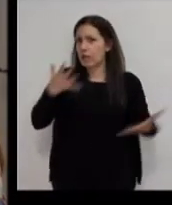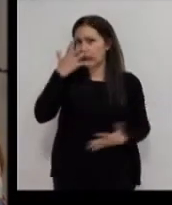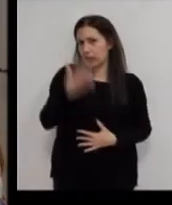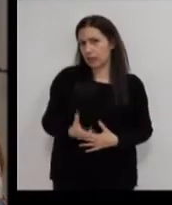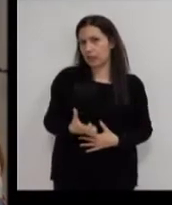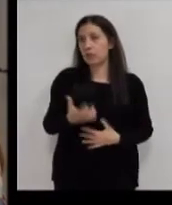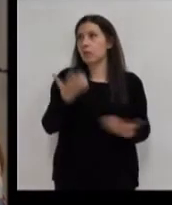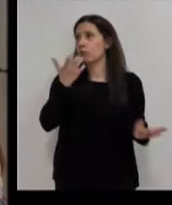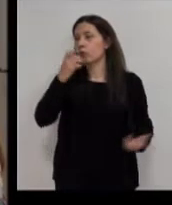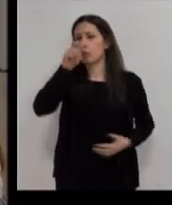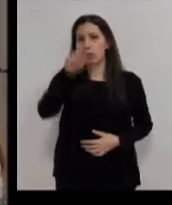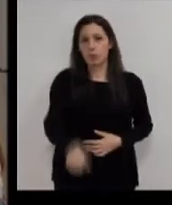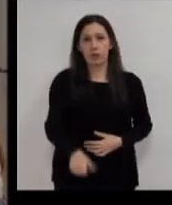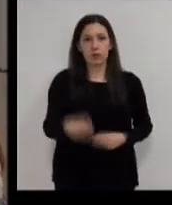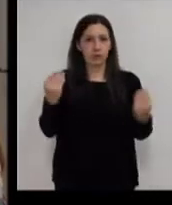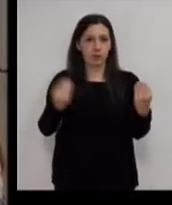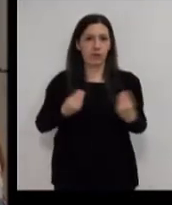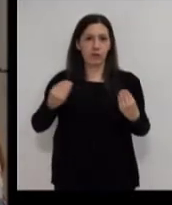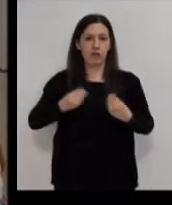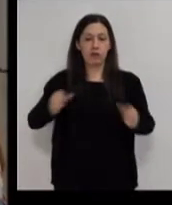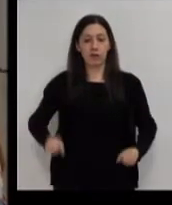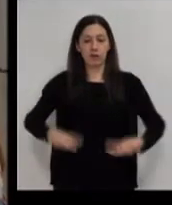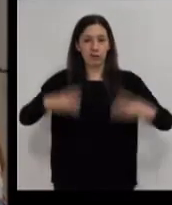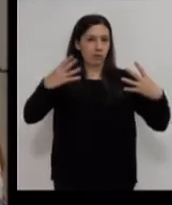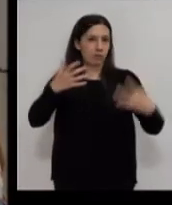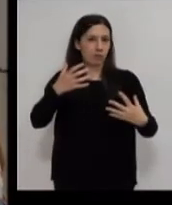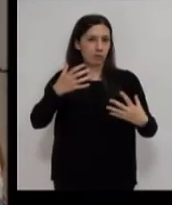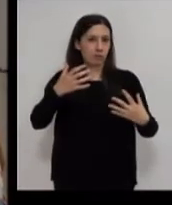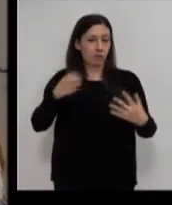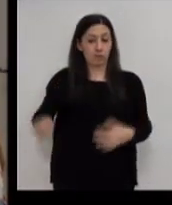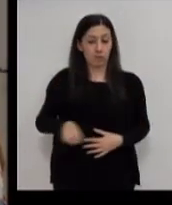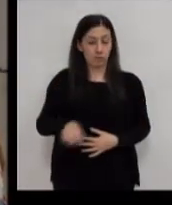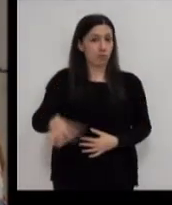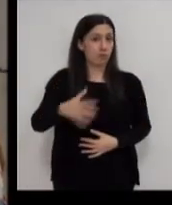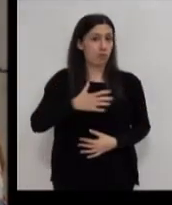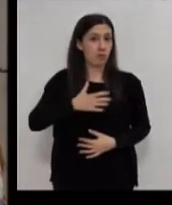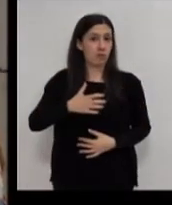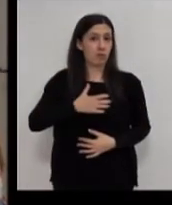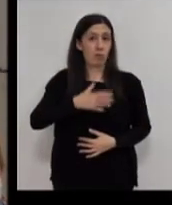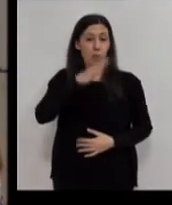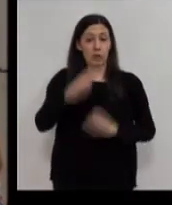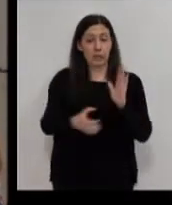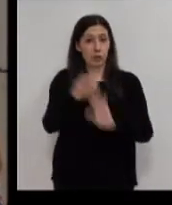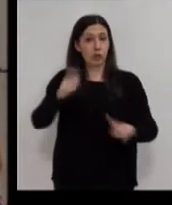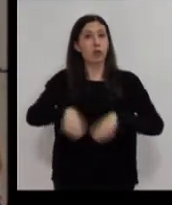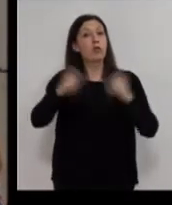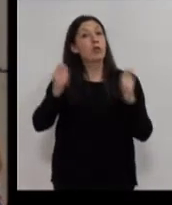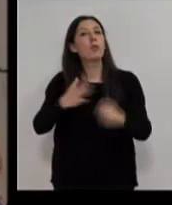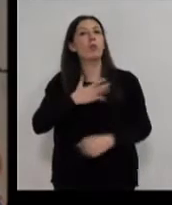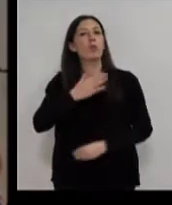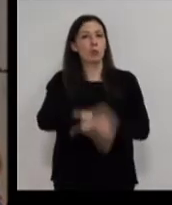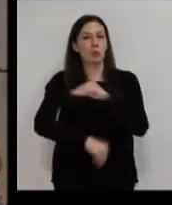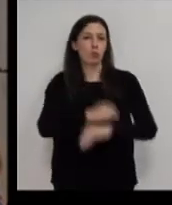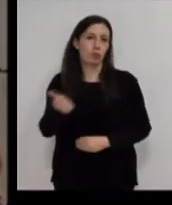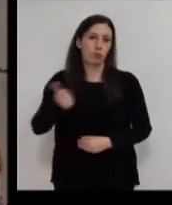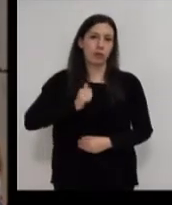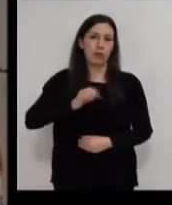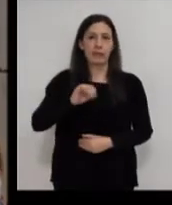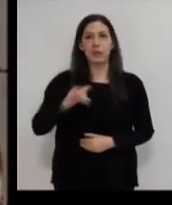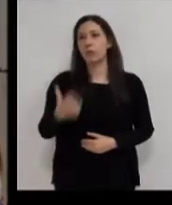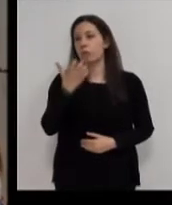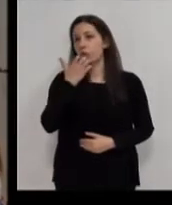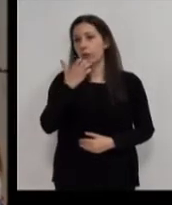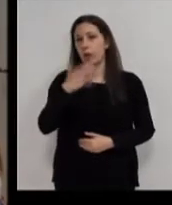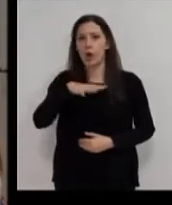de las personas que tienen gran discapacidad. Por ejemplo, para una persona que vive en un edificio que no puede bajar las escaleras porque se ha